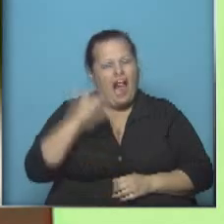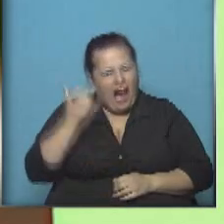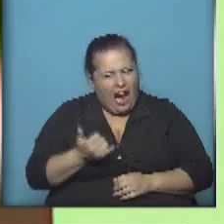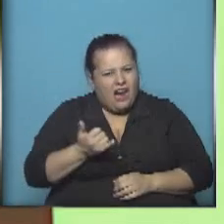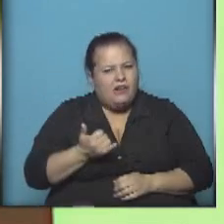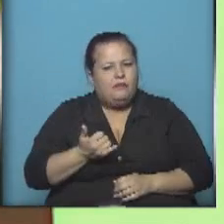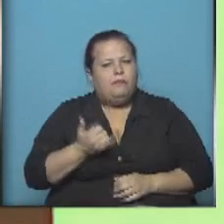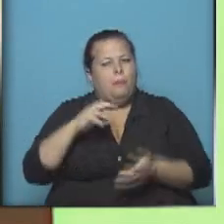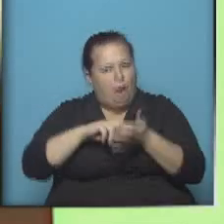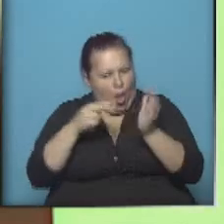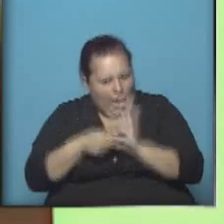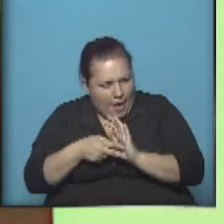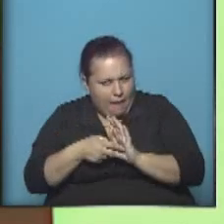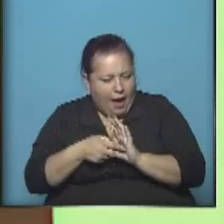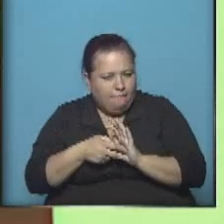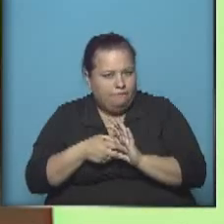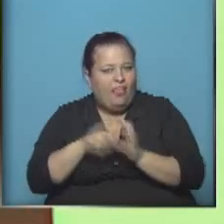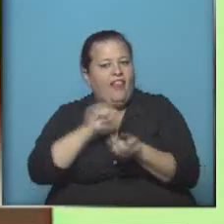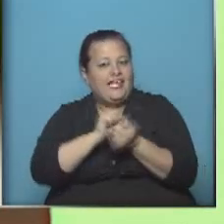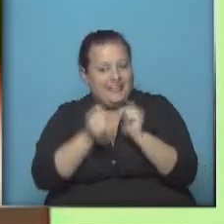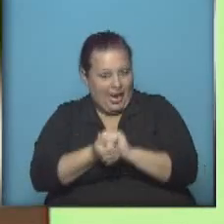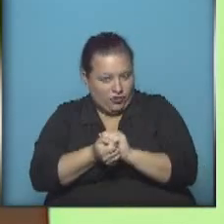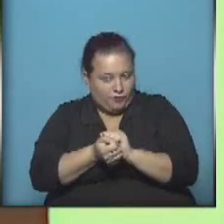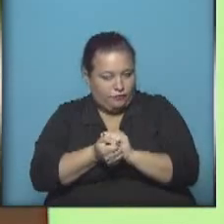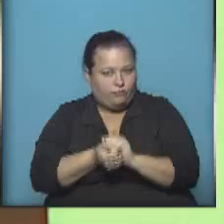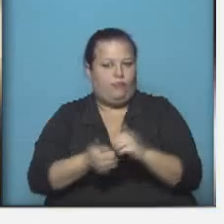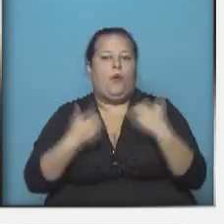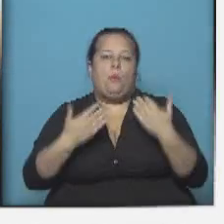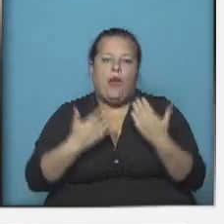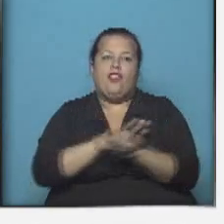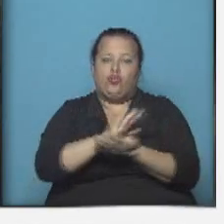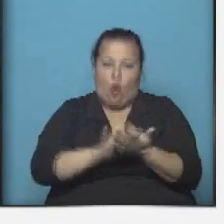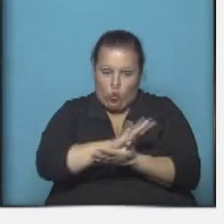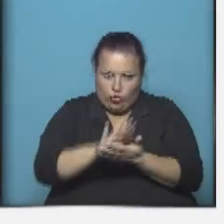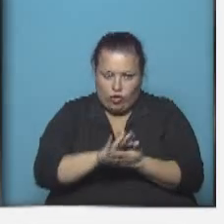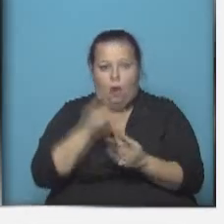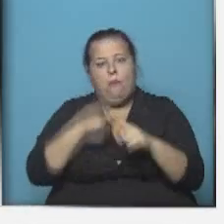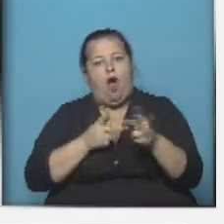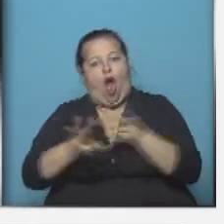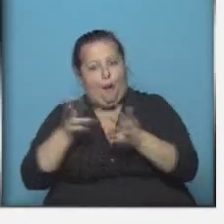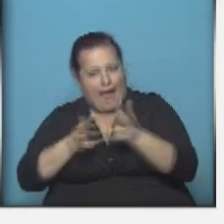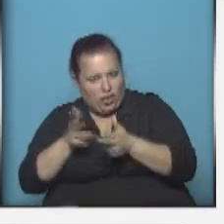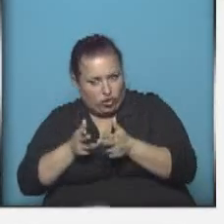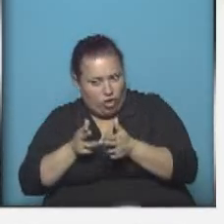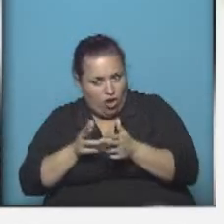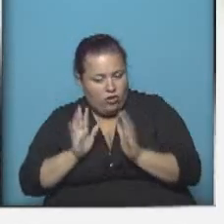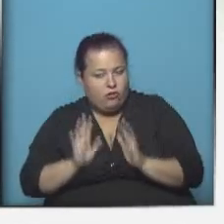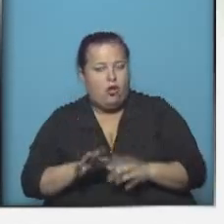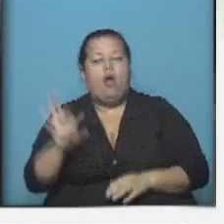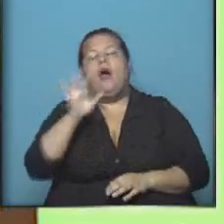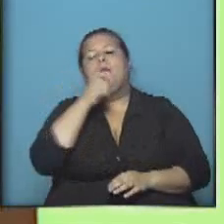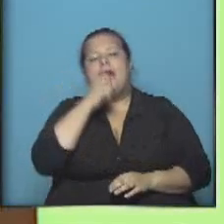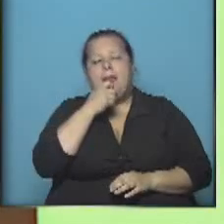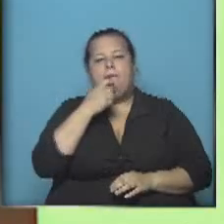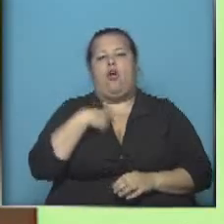¿Existen problemas sexuales que pueden ser resueltos a través de una cirugía reparadora? O sea, el